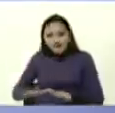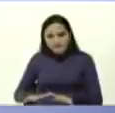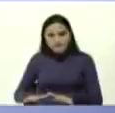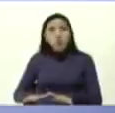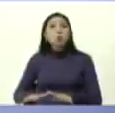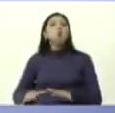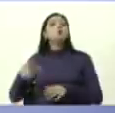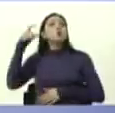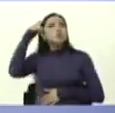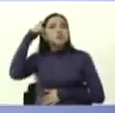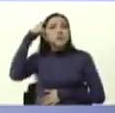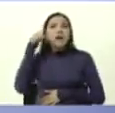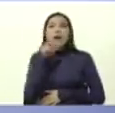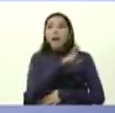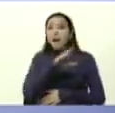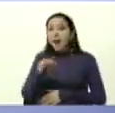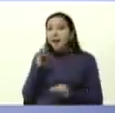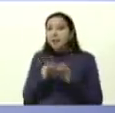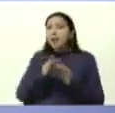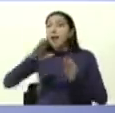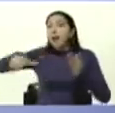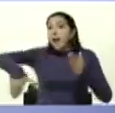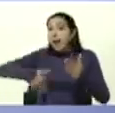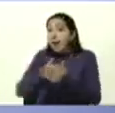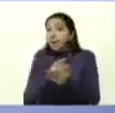digitales entre el 30 de septiembre y el